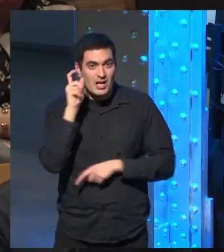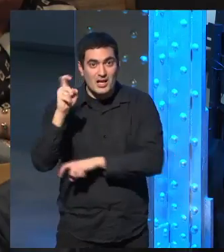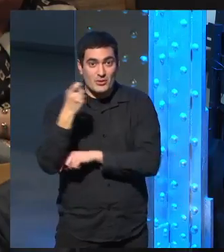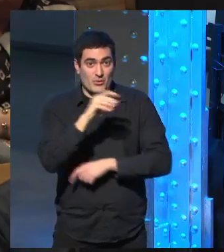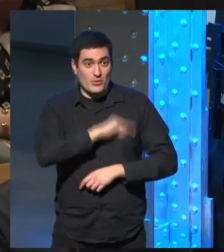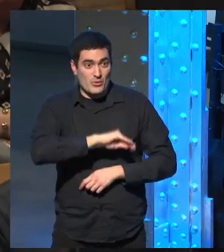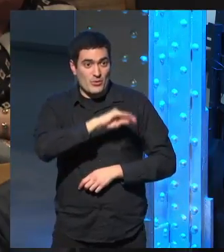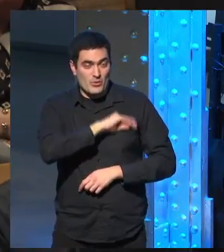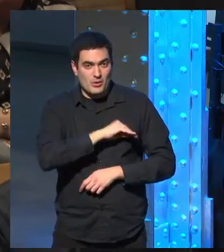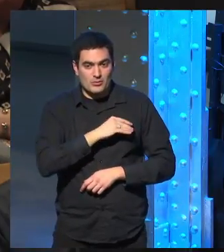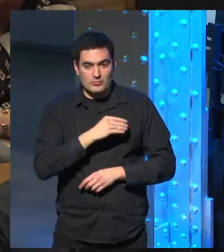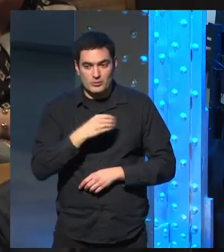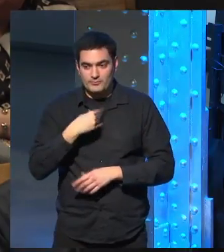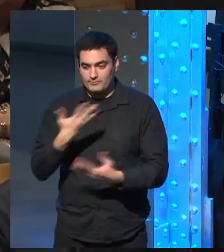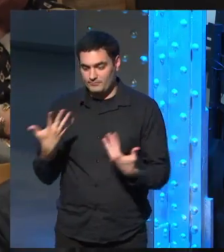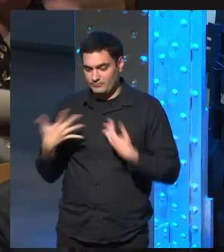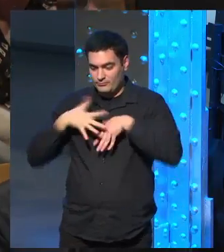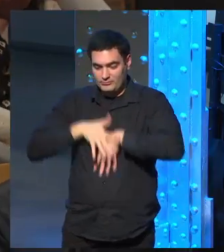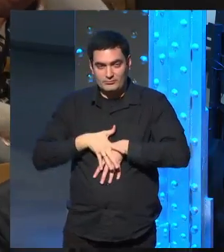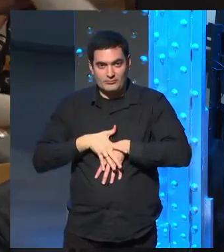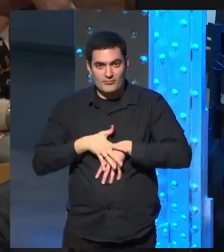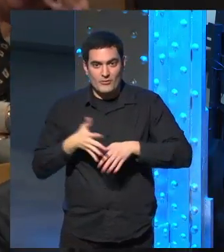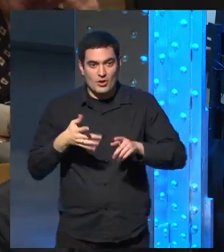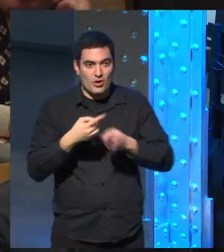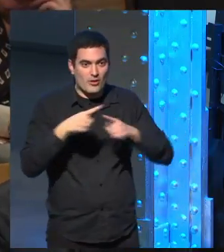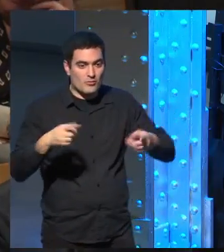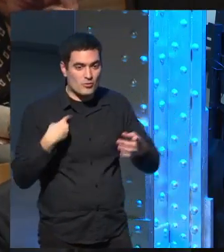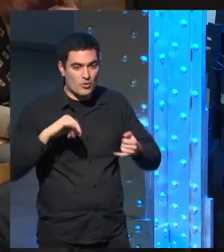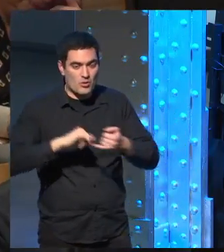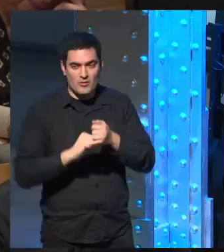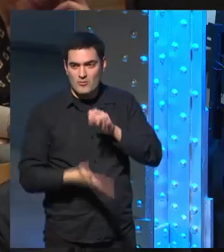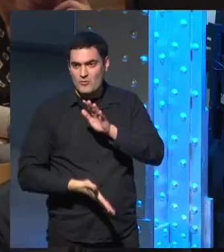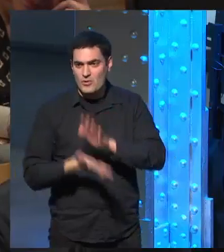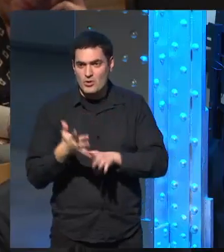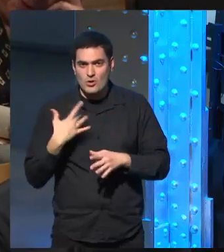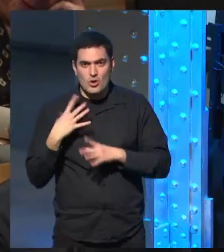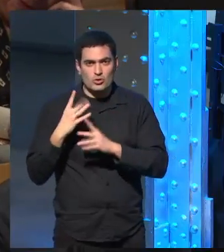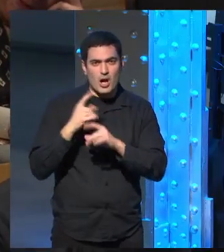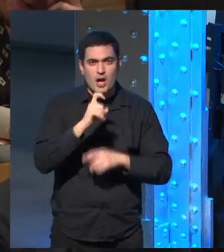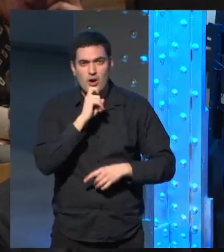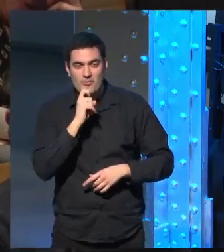éxitos, yo los hago míos. Yo salí del concierto, iba con mi mujer y me digo, ¿cómo hemos tocado?